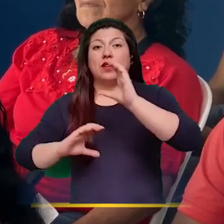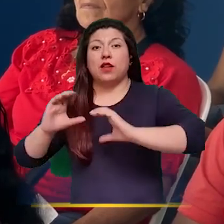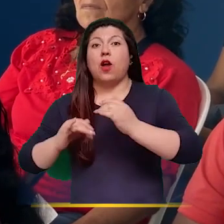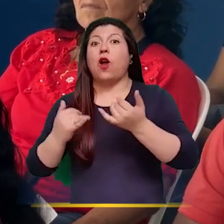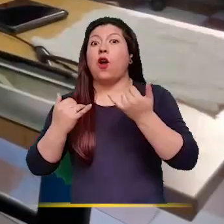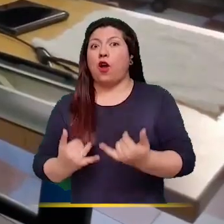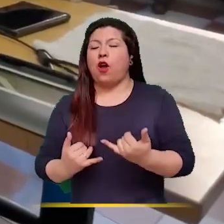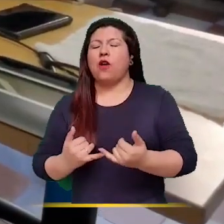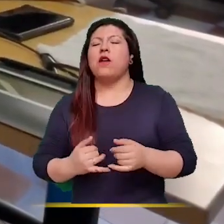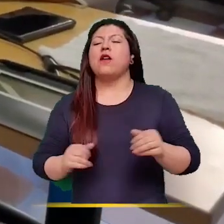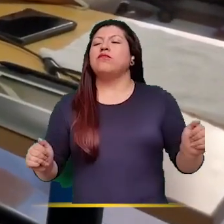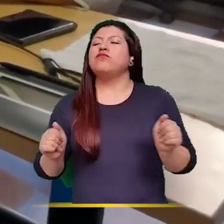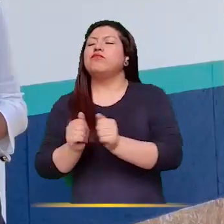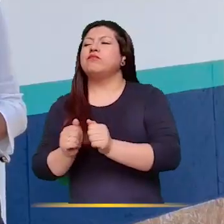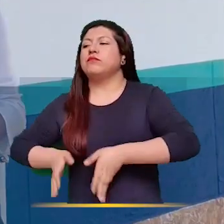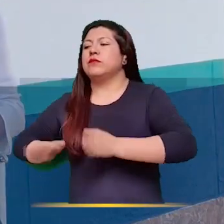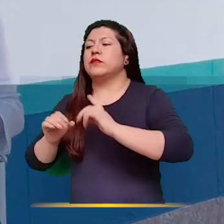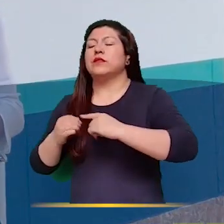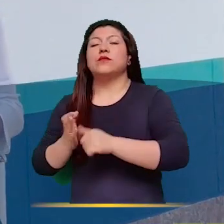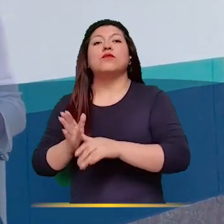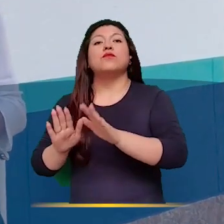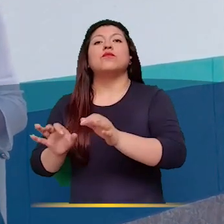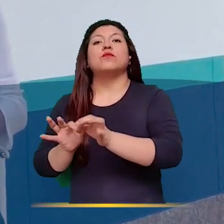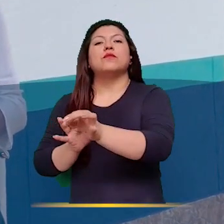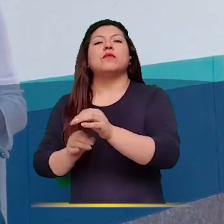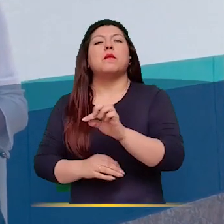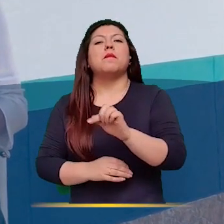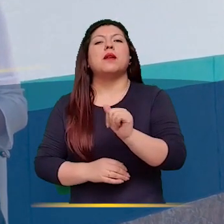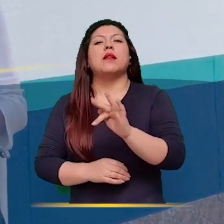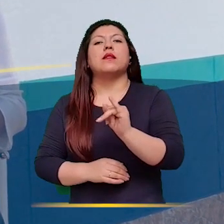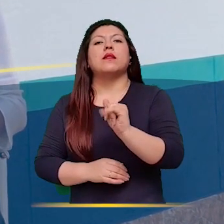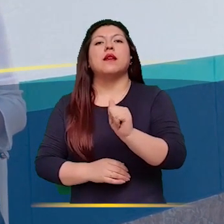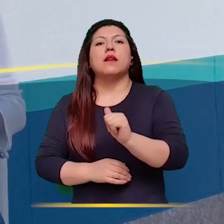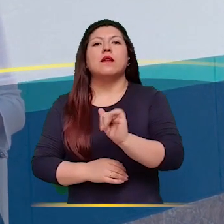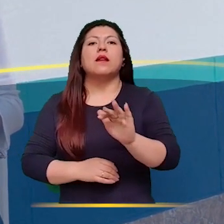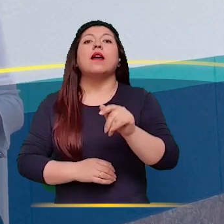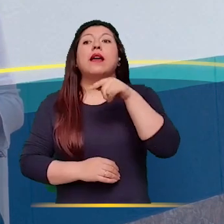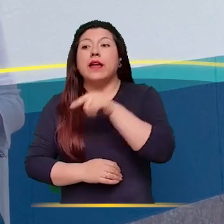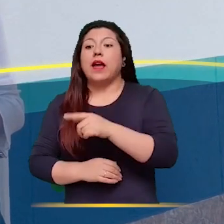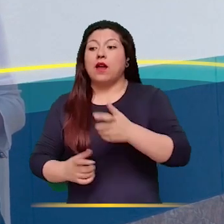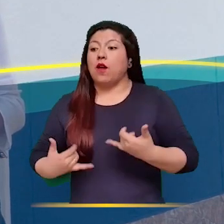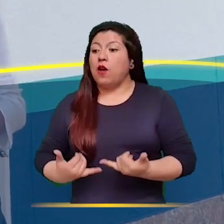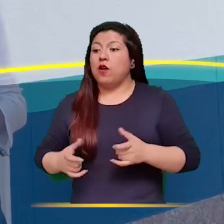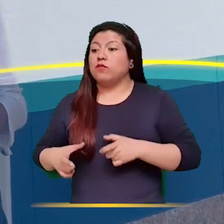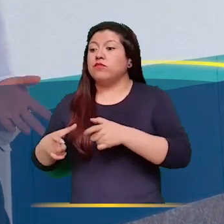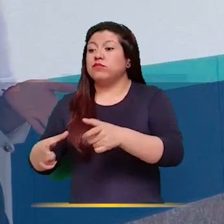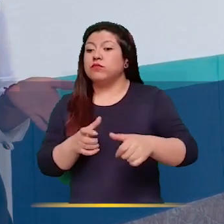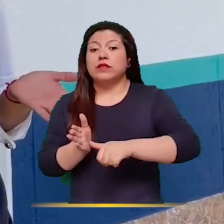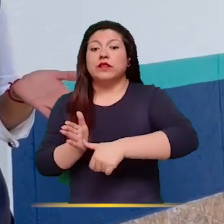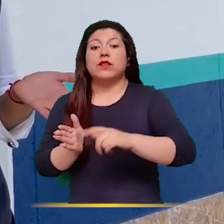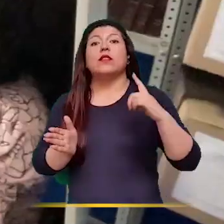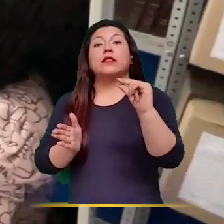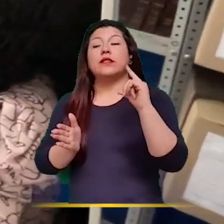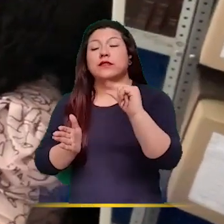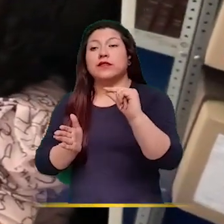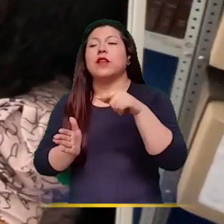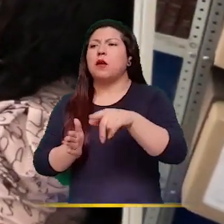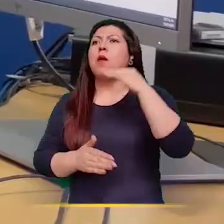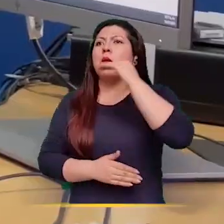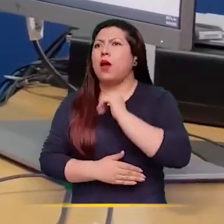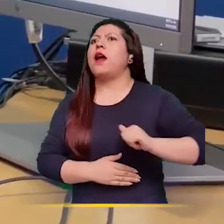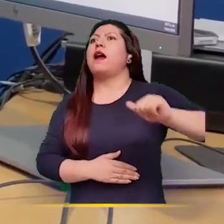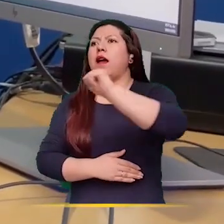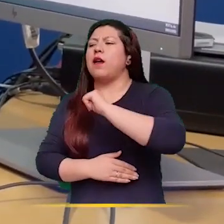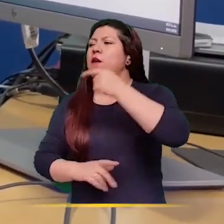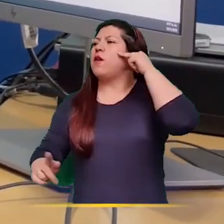ubicación del departamento del Cauca, nos encontramos hoy acompañando a la Registraduría Municipal de Patía El Bordo. Estamos en una jornada de masificación de